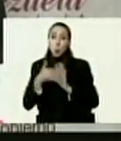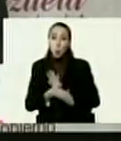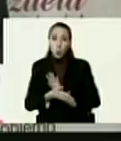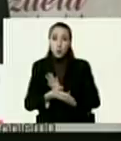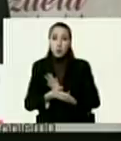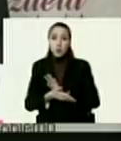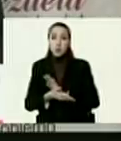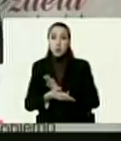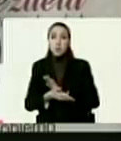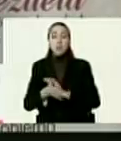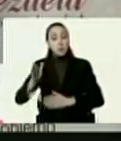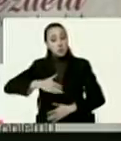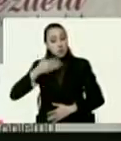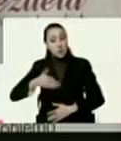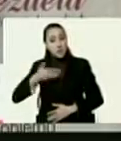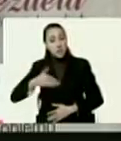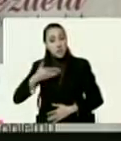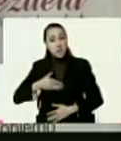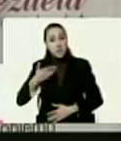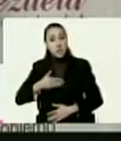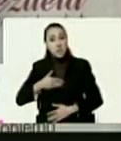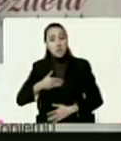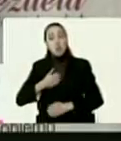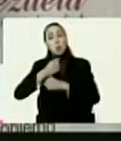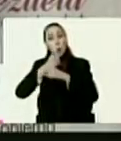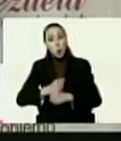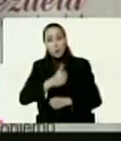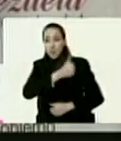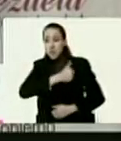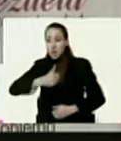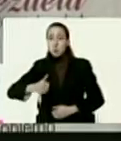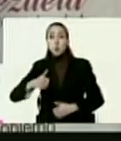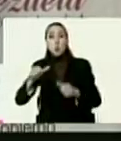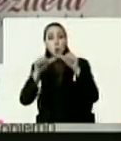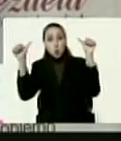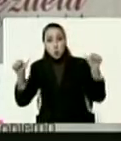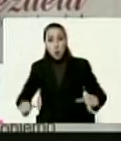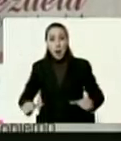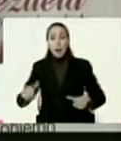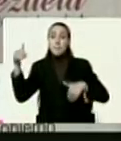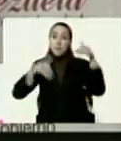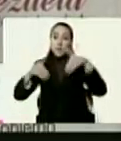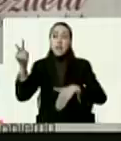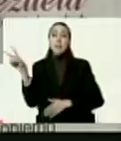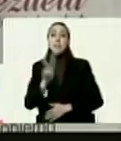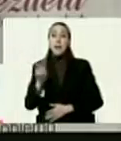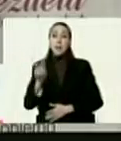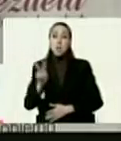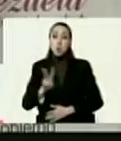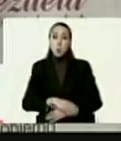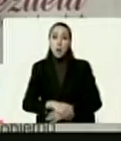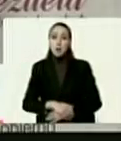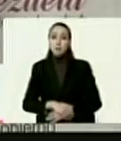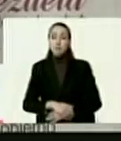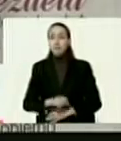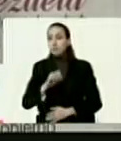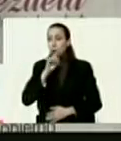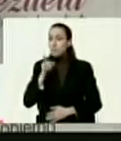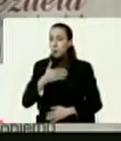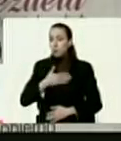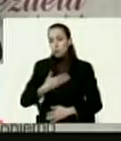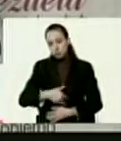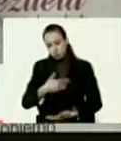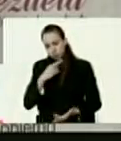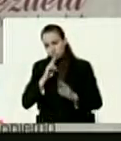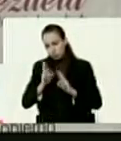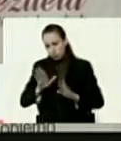todos sintamos confianza en el sistema electoral venezolano. Si hay alguna pregunta, con mucho gusto estoy